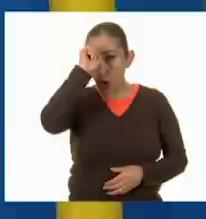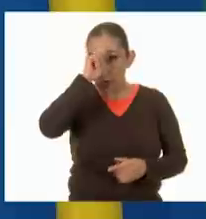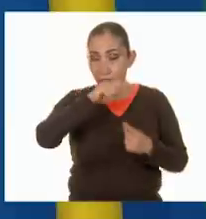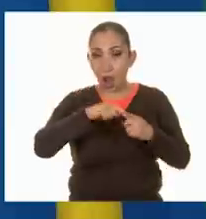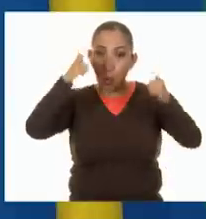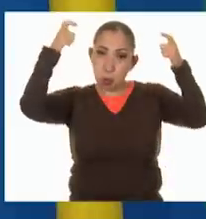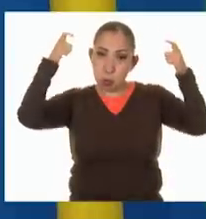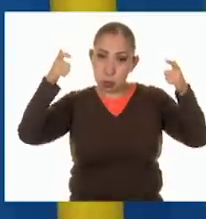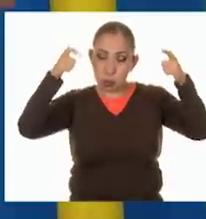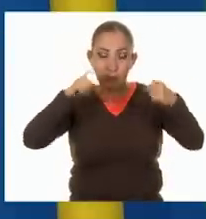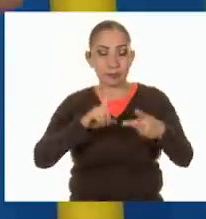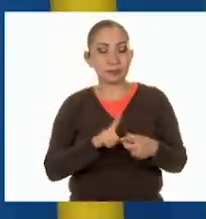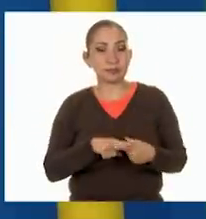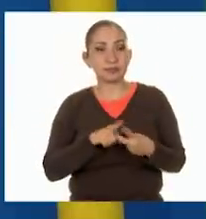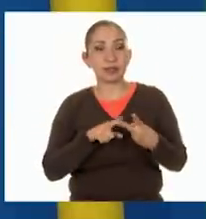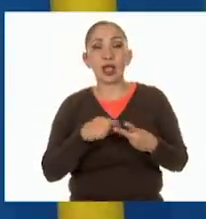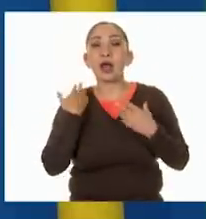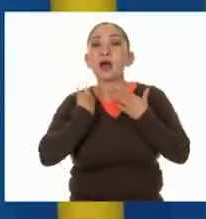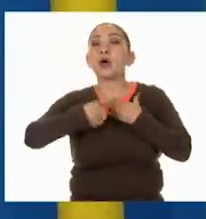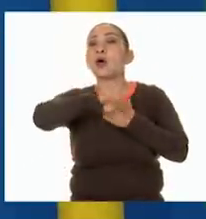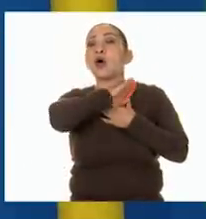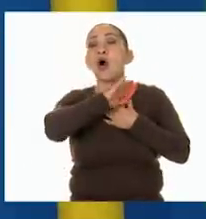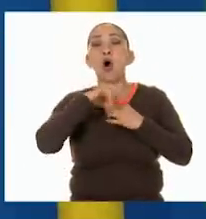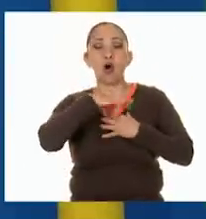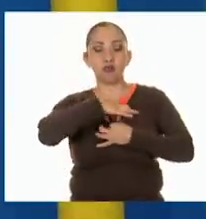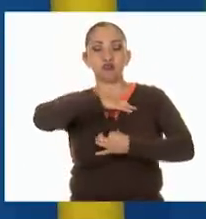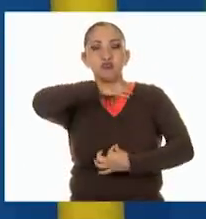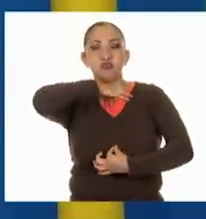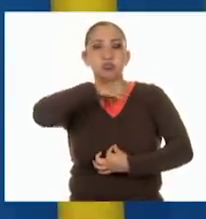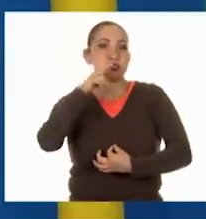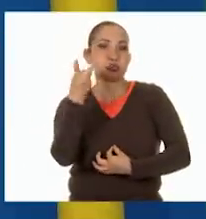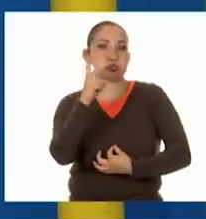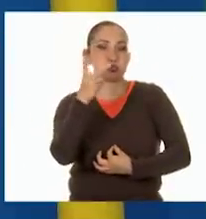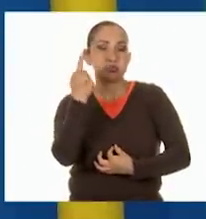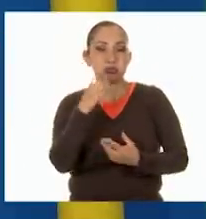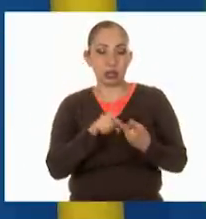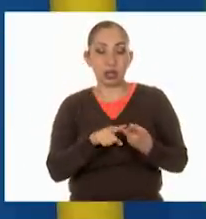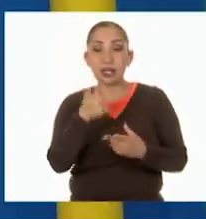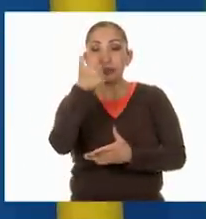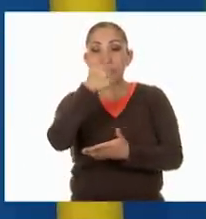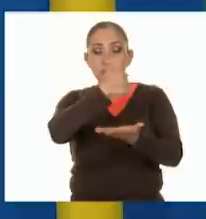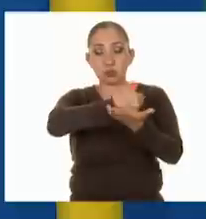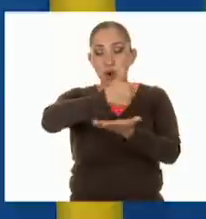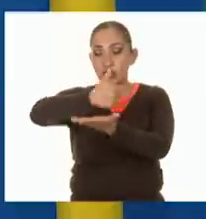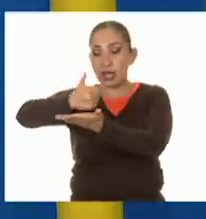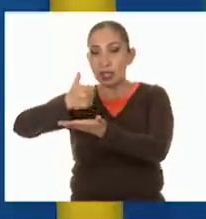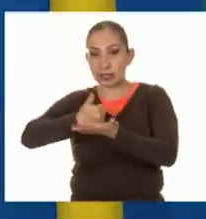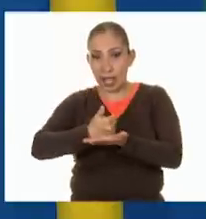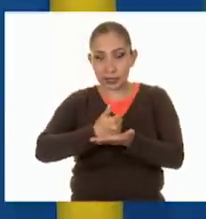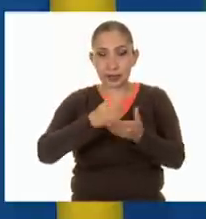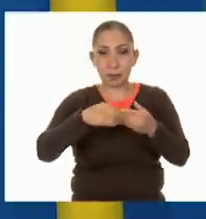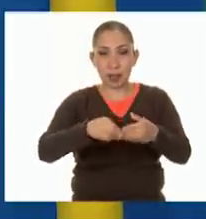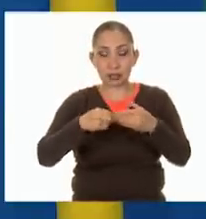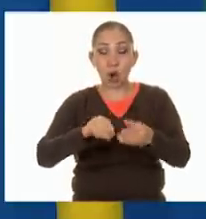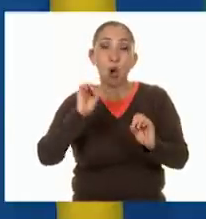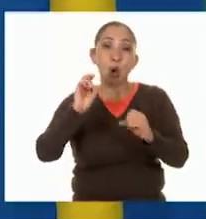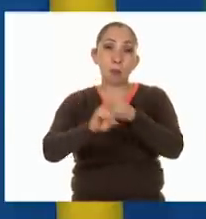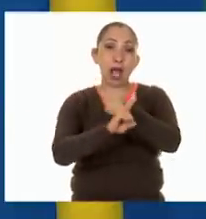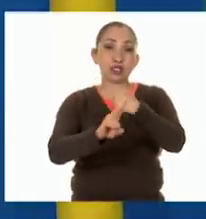o sombrero, una bufanda o corbata. Gracias. 6 botellas de plástico, 6 o